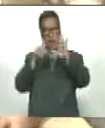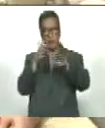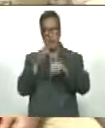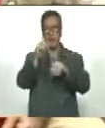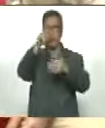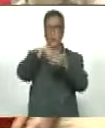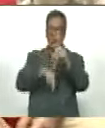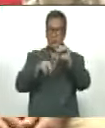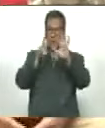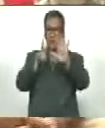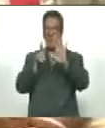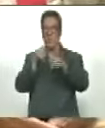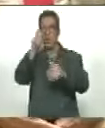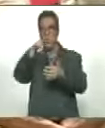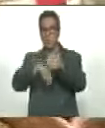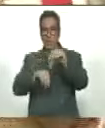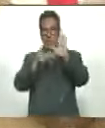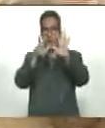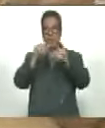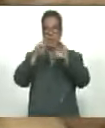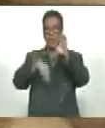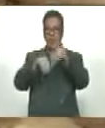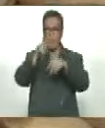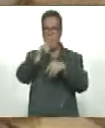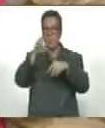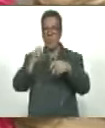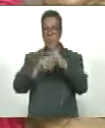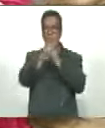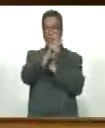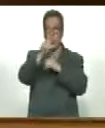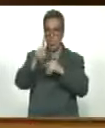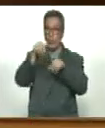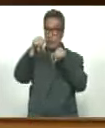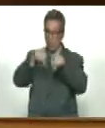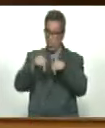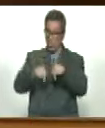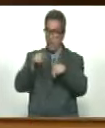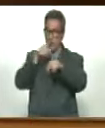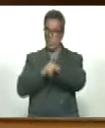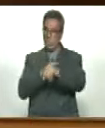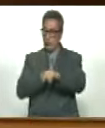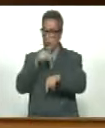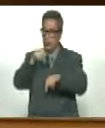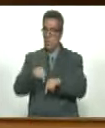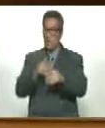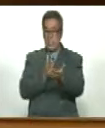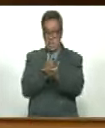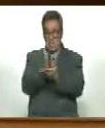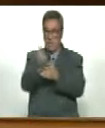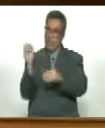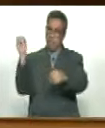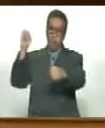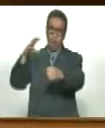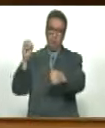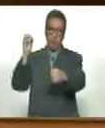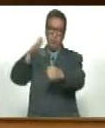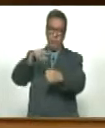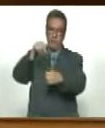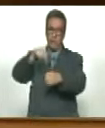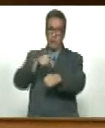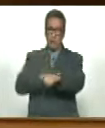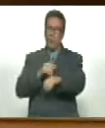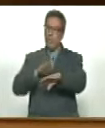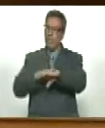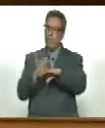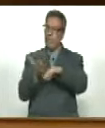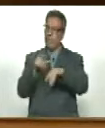2016, 17, 18, 19, 20, 21 y que todavía siguen lanzando.